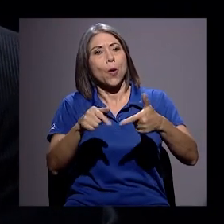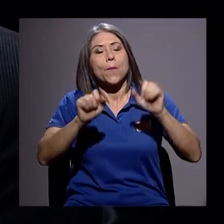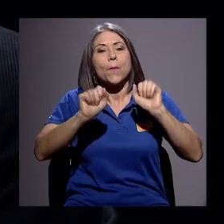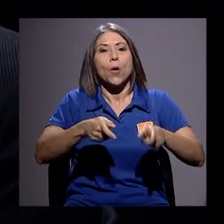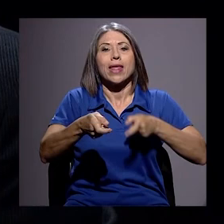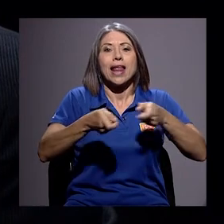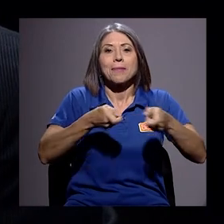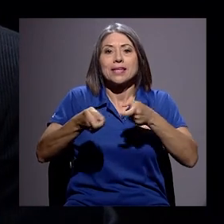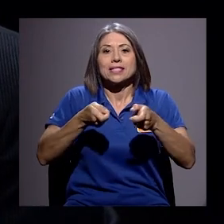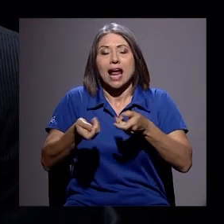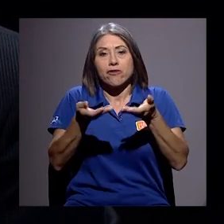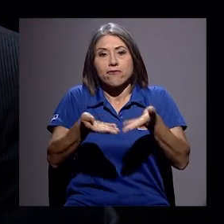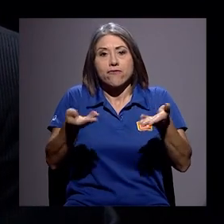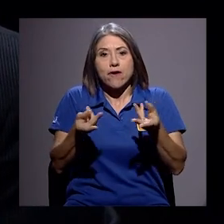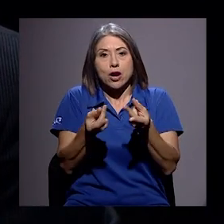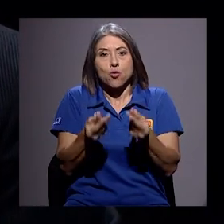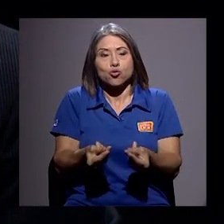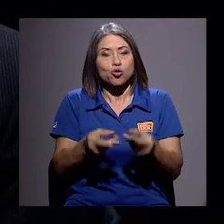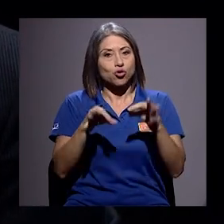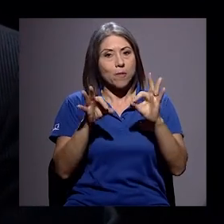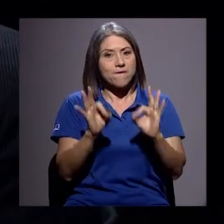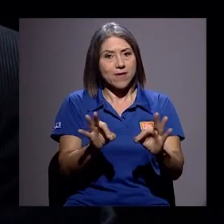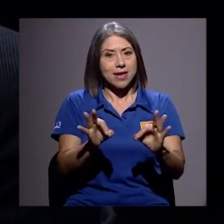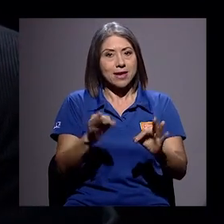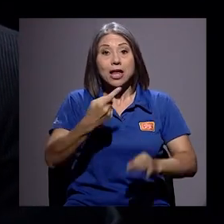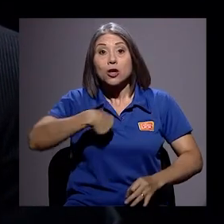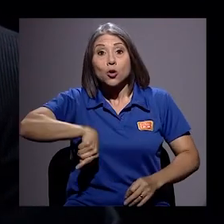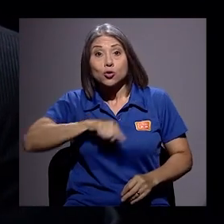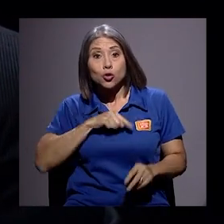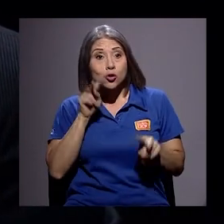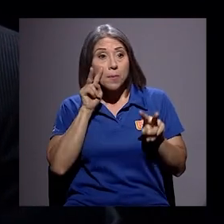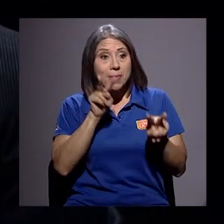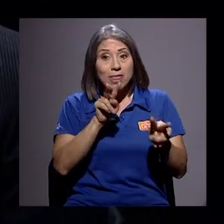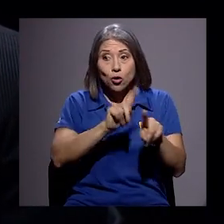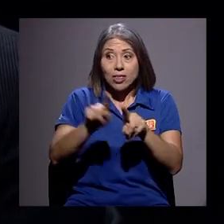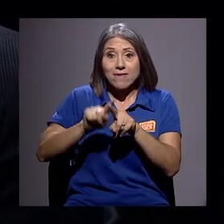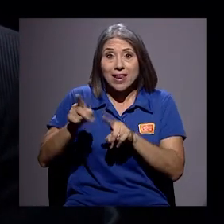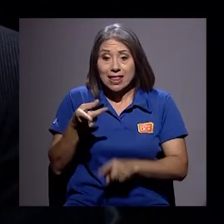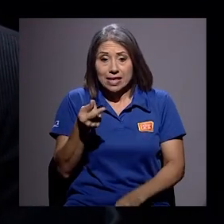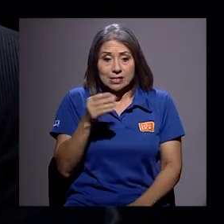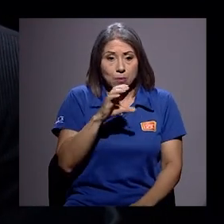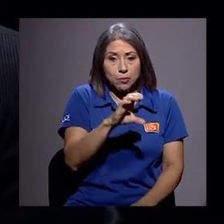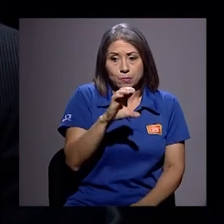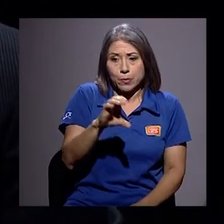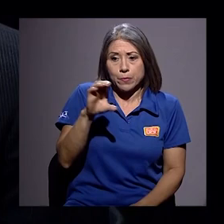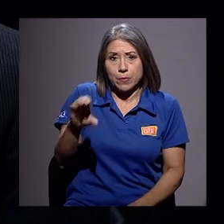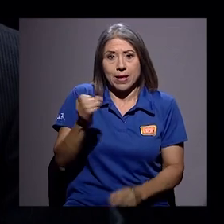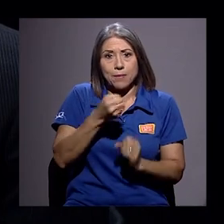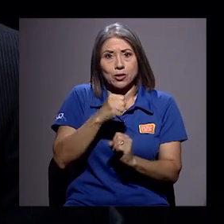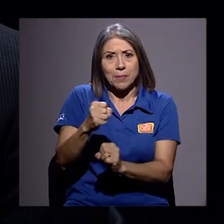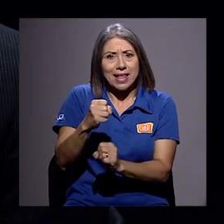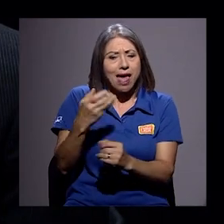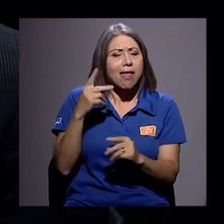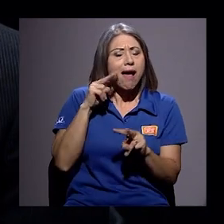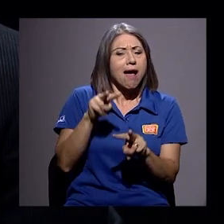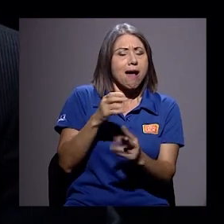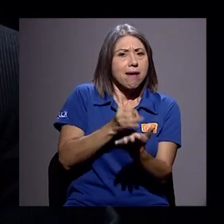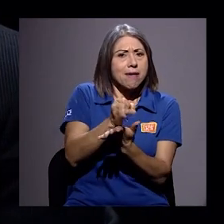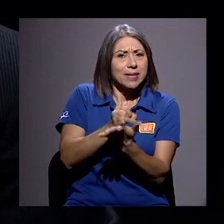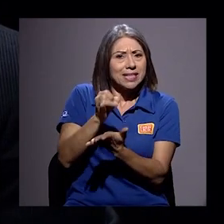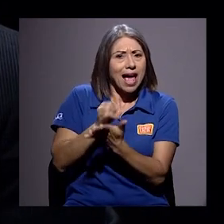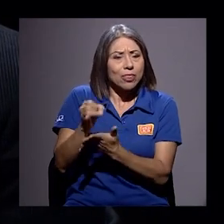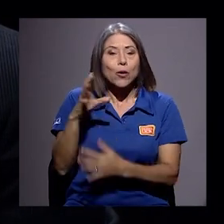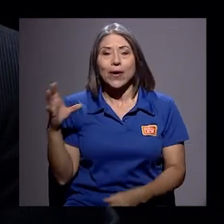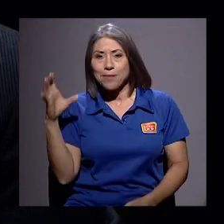los recursos nos hemos dado cuenta viendo diferentes partidas de la municipalidad investigando mucho que los